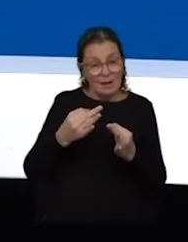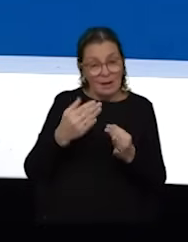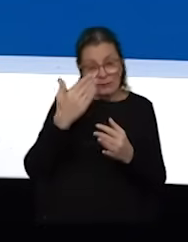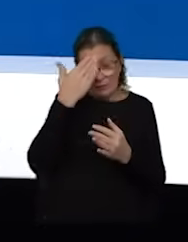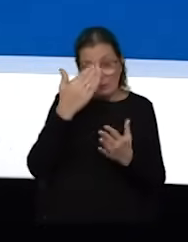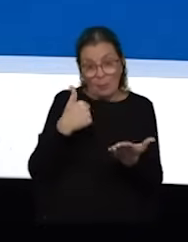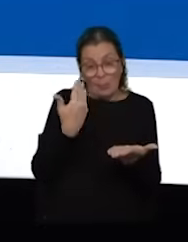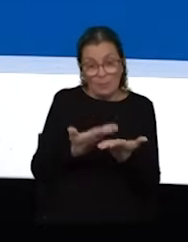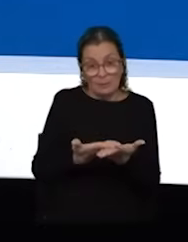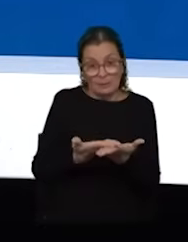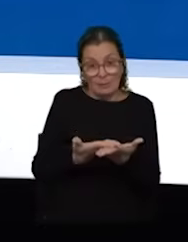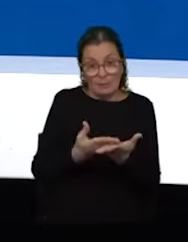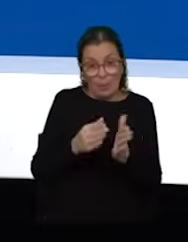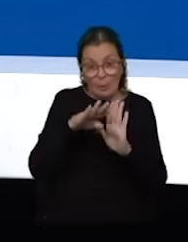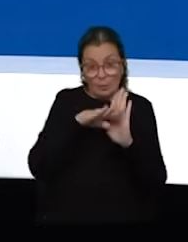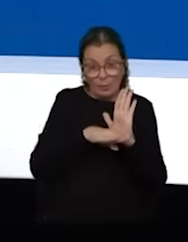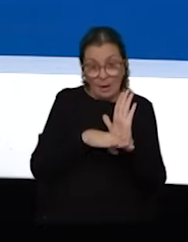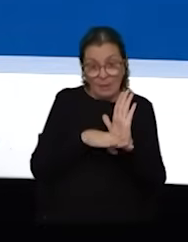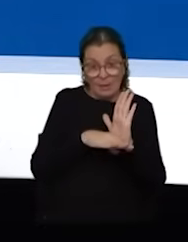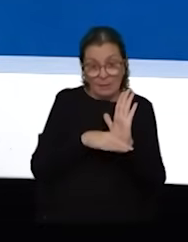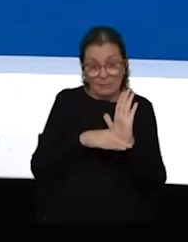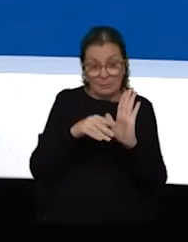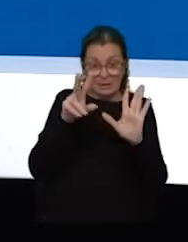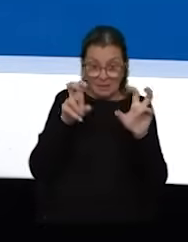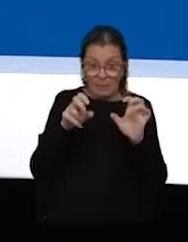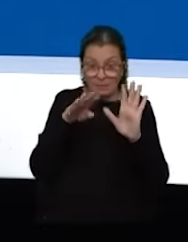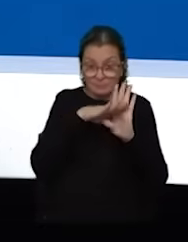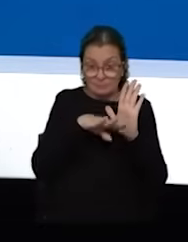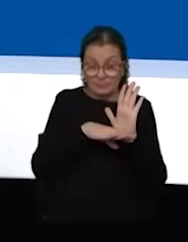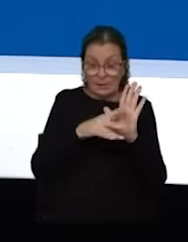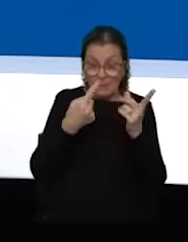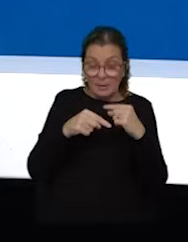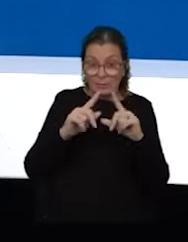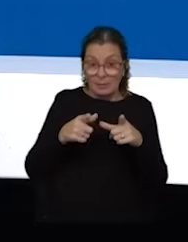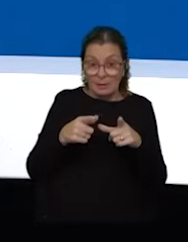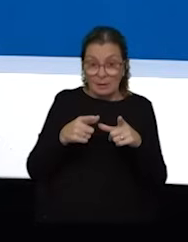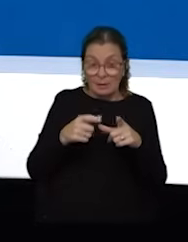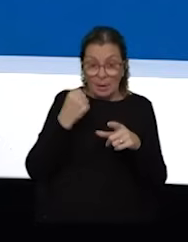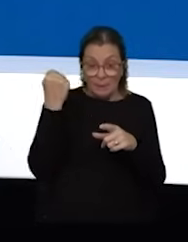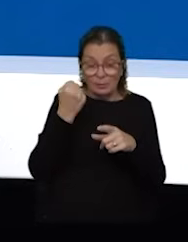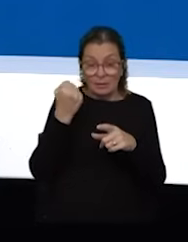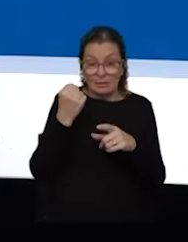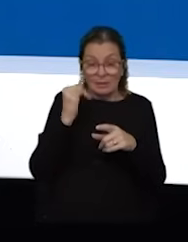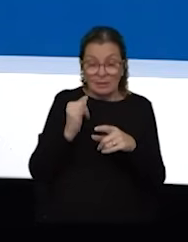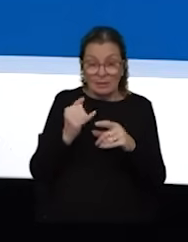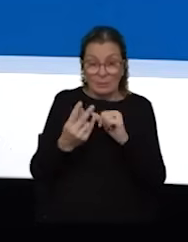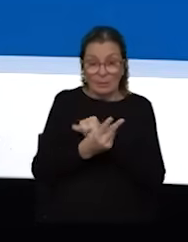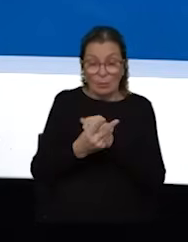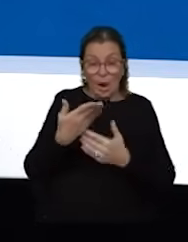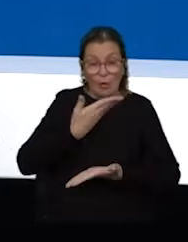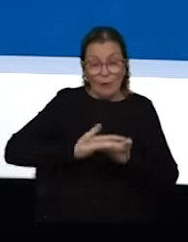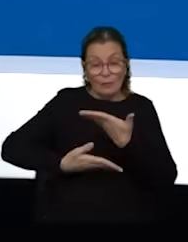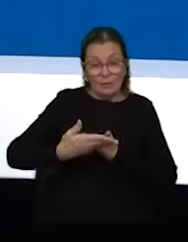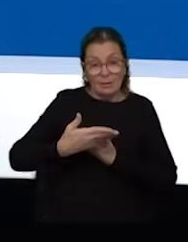concretas el programa del frente amplio tiene sus ejes eh programáticos Pero además tiene acciones prioritarias y nosotros para seguridad y convivencia